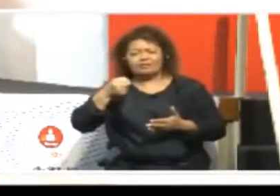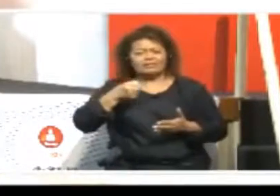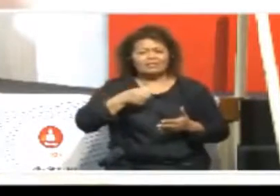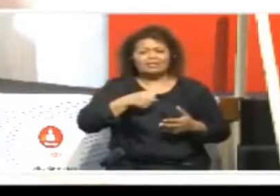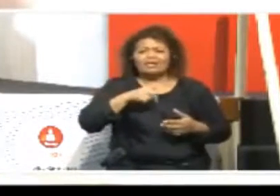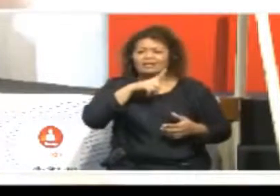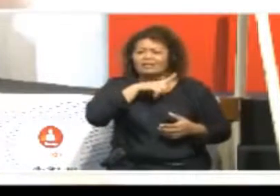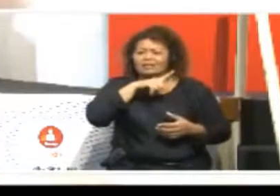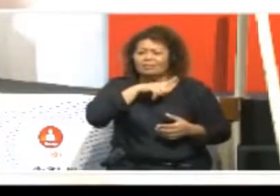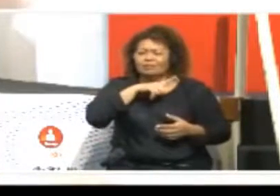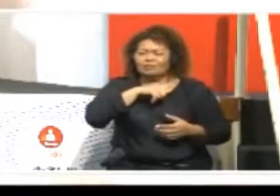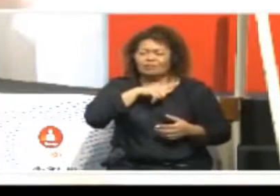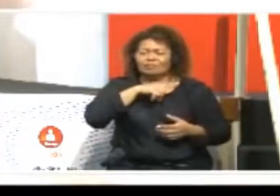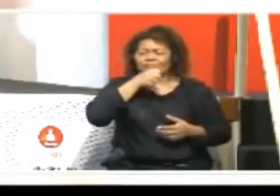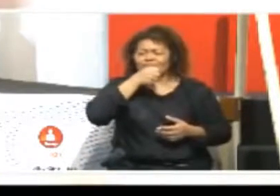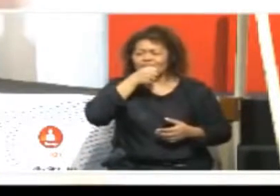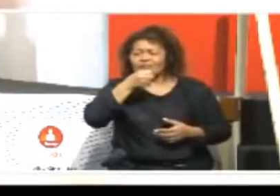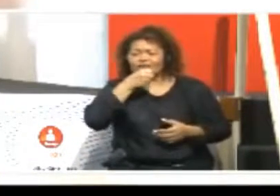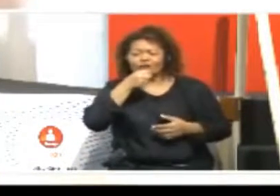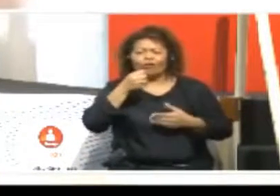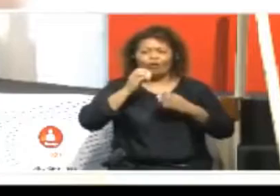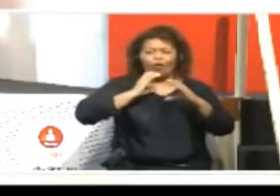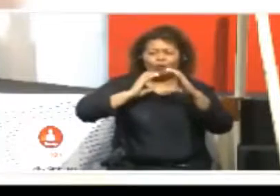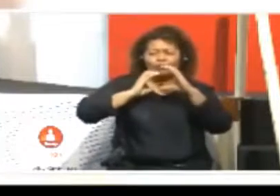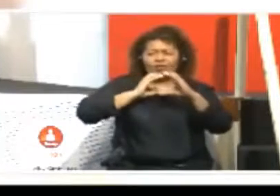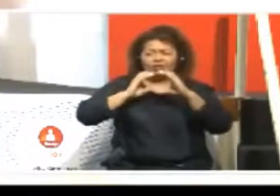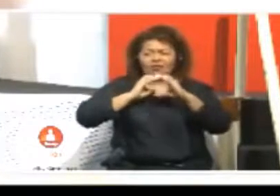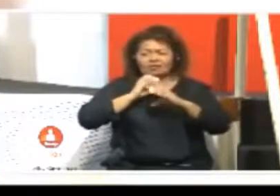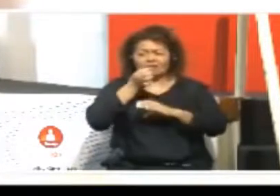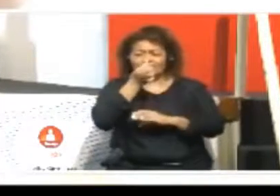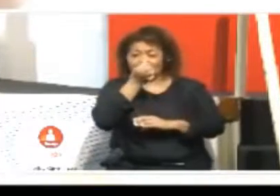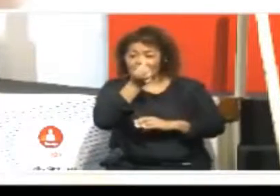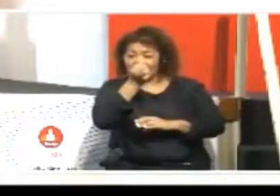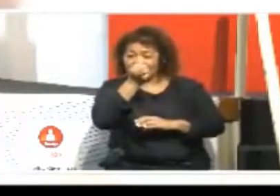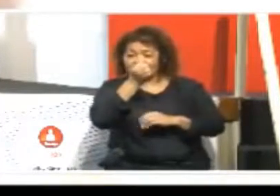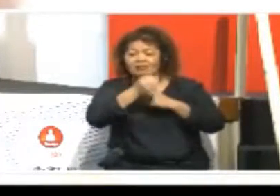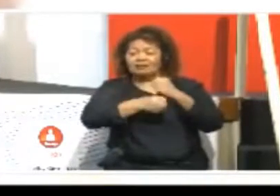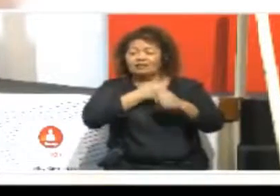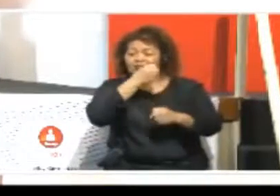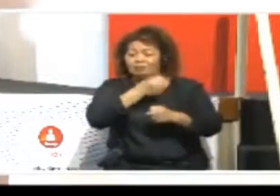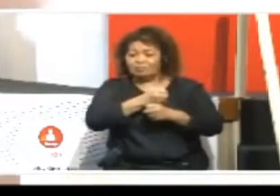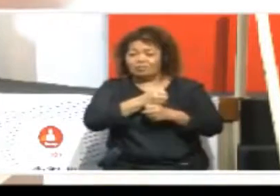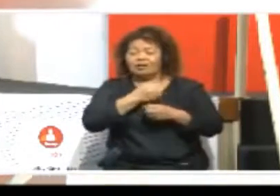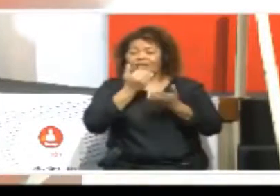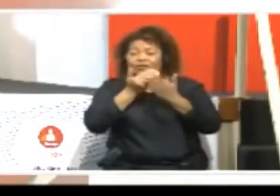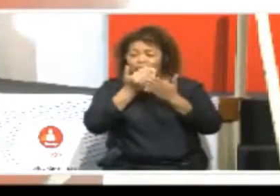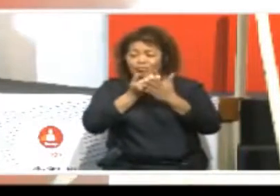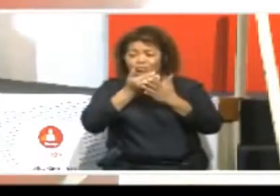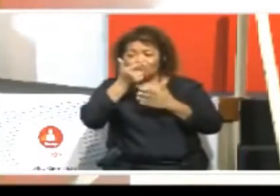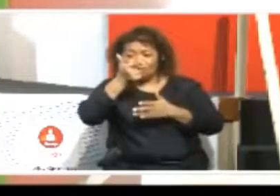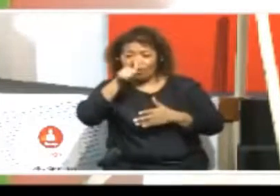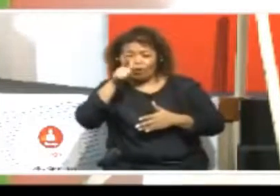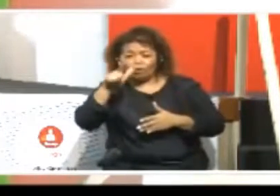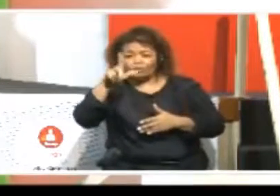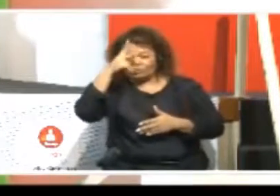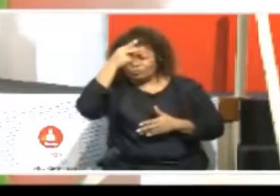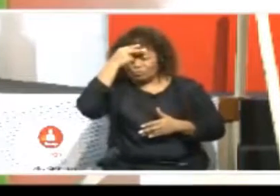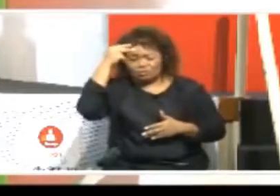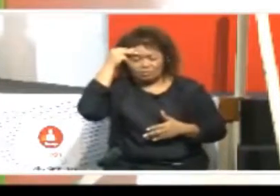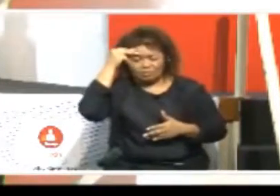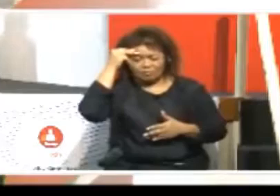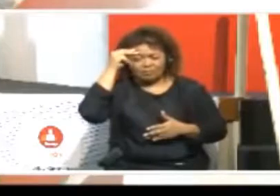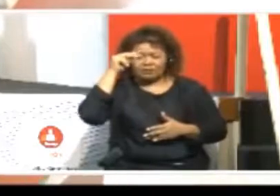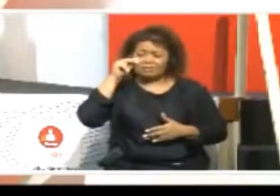súper bien durante los 6 años de estudio. Siguiente, por favor. Otros municipios que tienden a ser estables a nivel